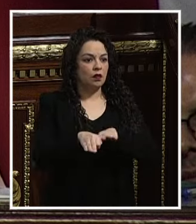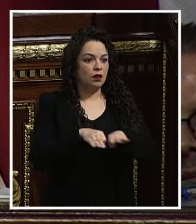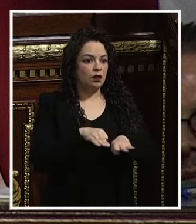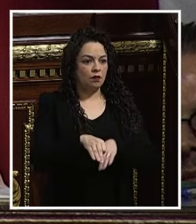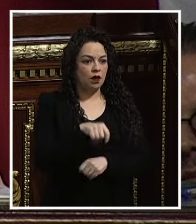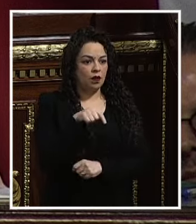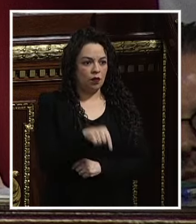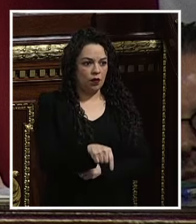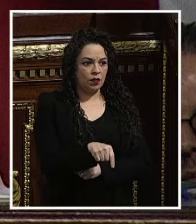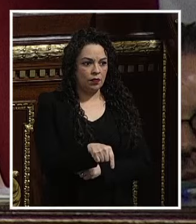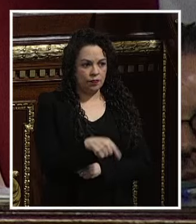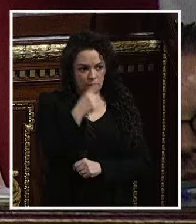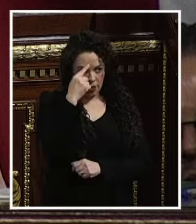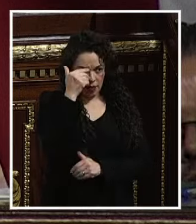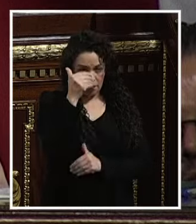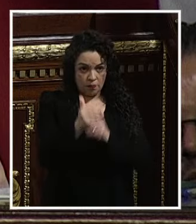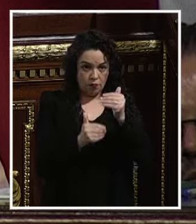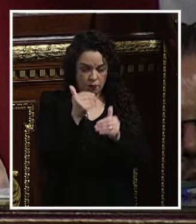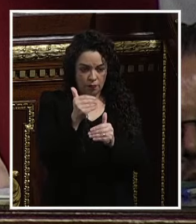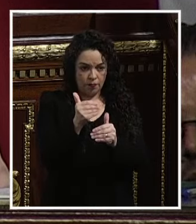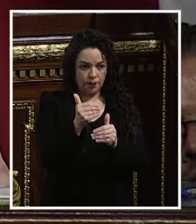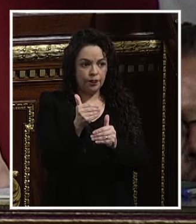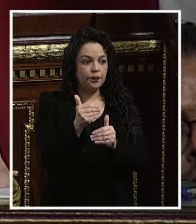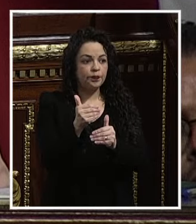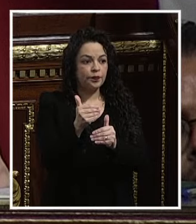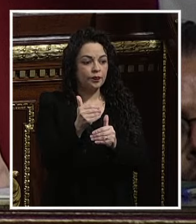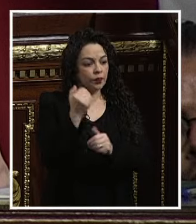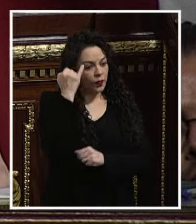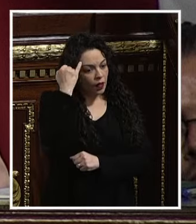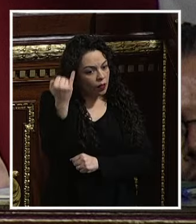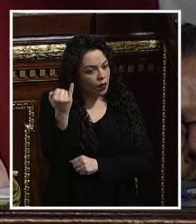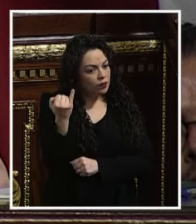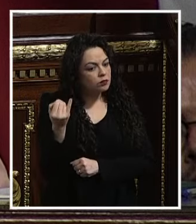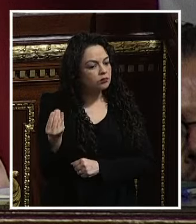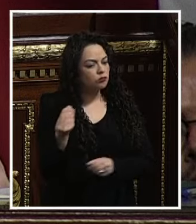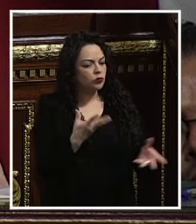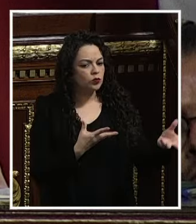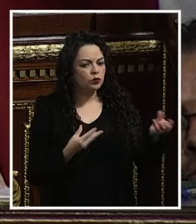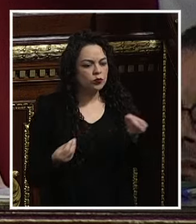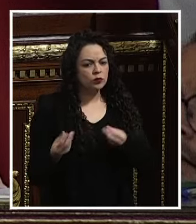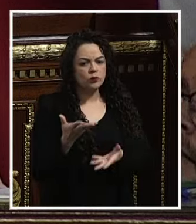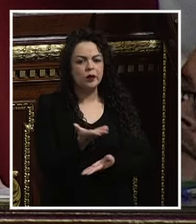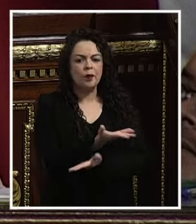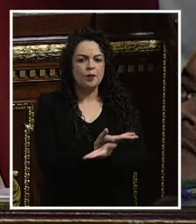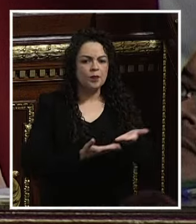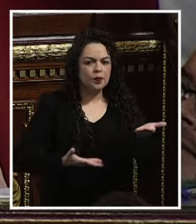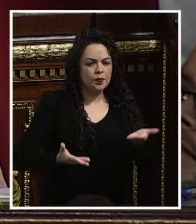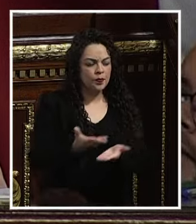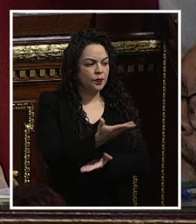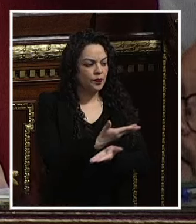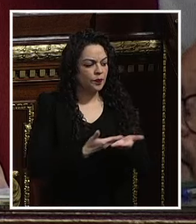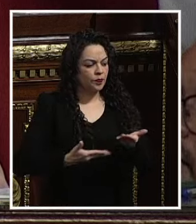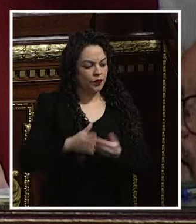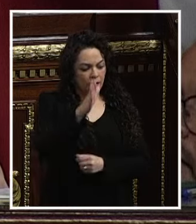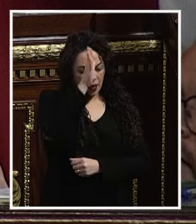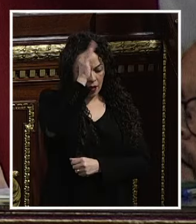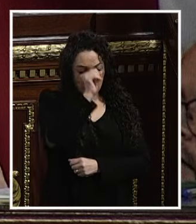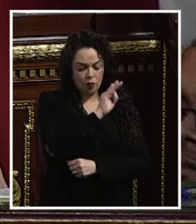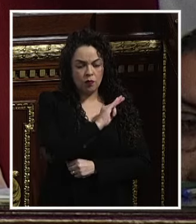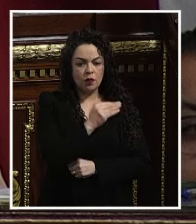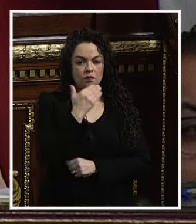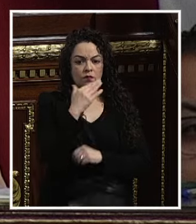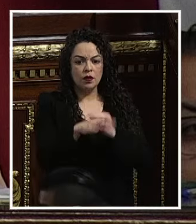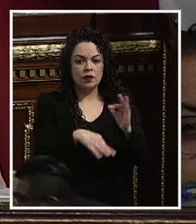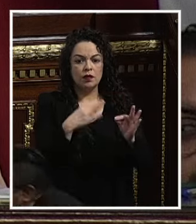legislativos. Favoreceremos el intercambio de las ideas y contribuiremos al cumplimiento de los acuerdos que aquí